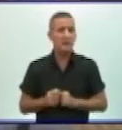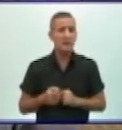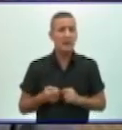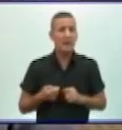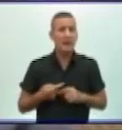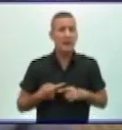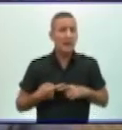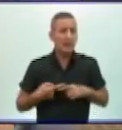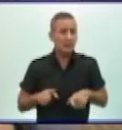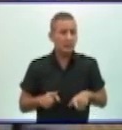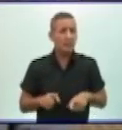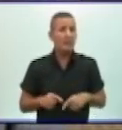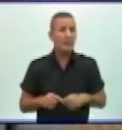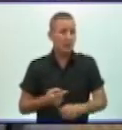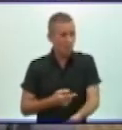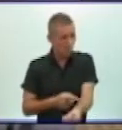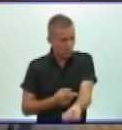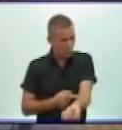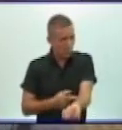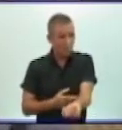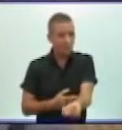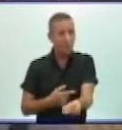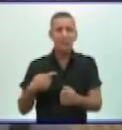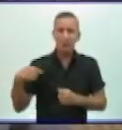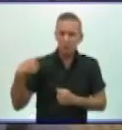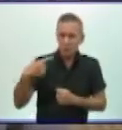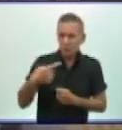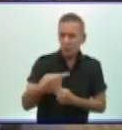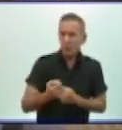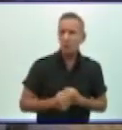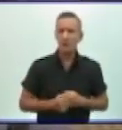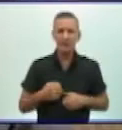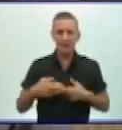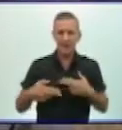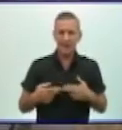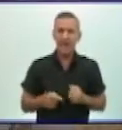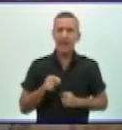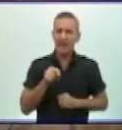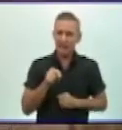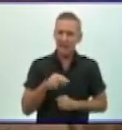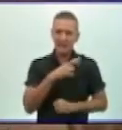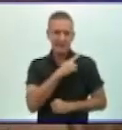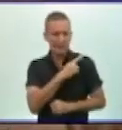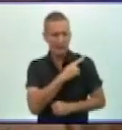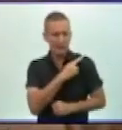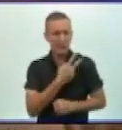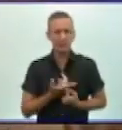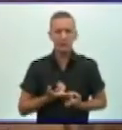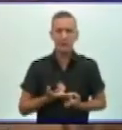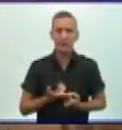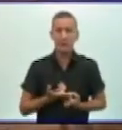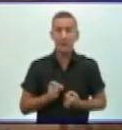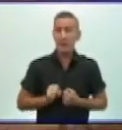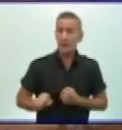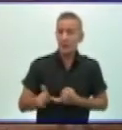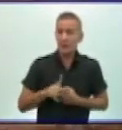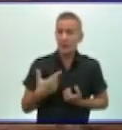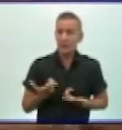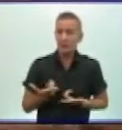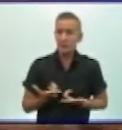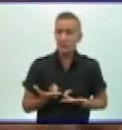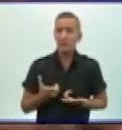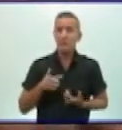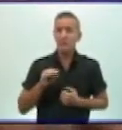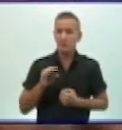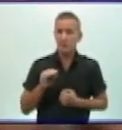hacen acostumbrarse a hacer todos los días algo y saber que esa es su responsabilidad. Y en la sociedad, ya como ellos dicen,